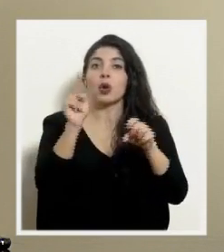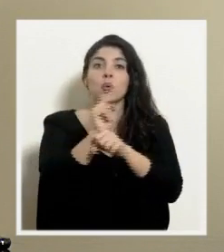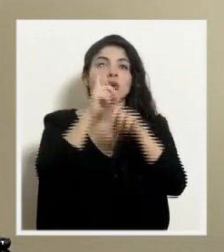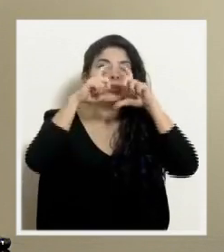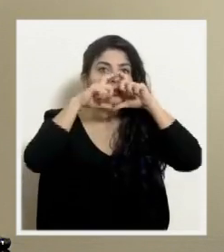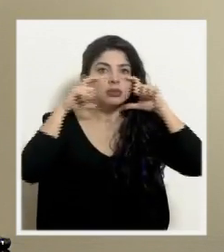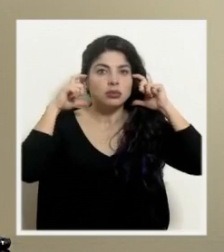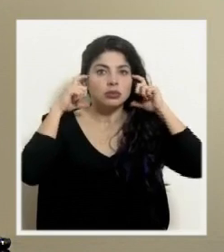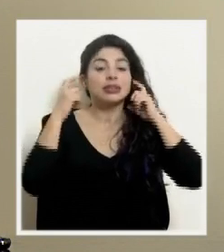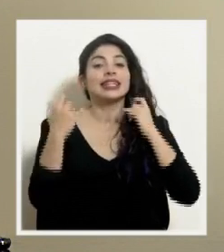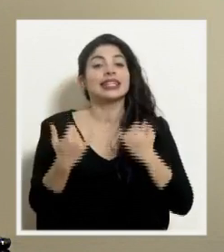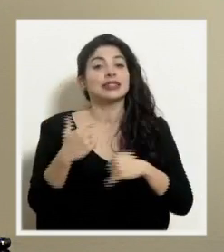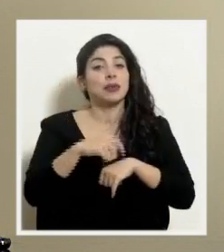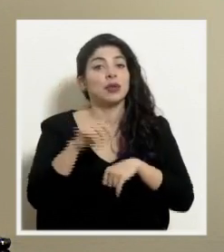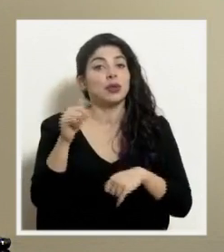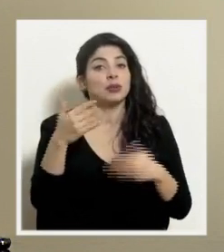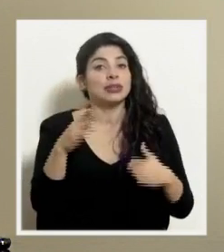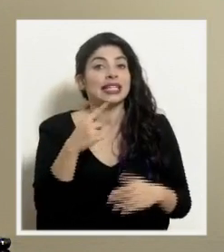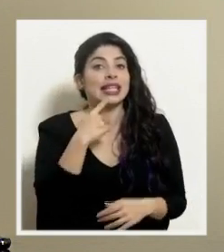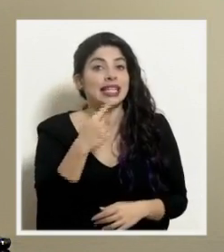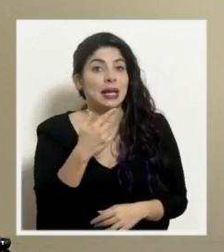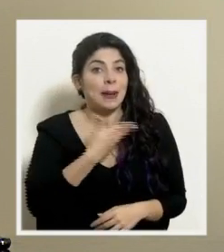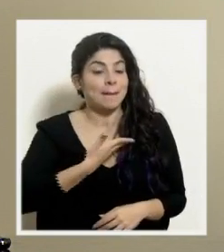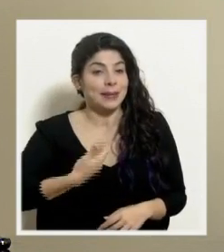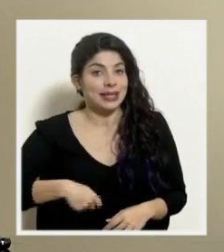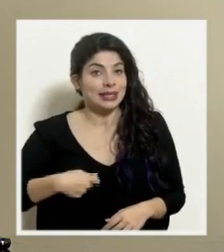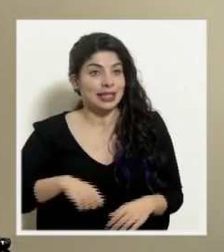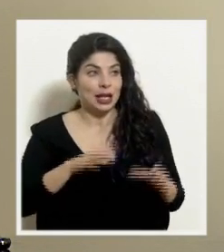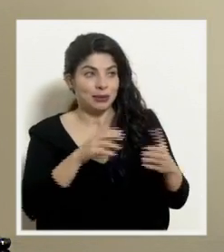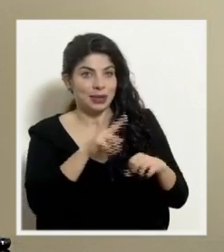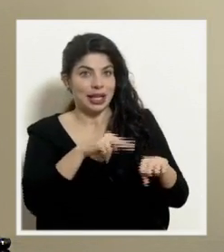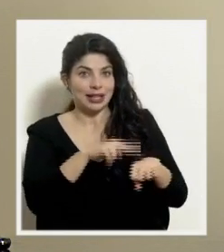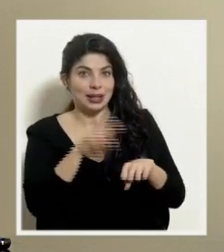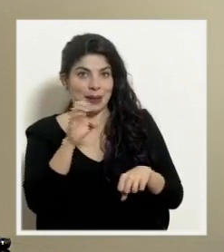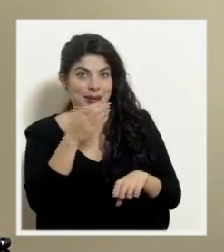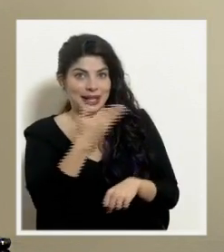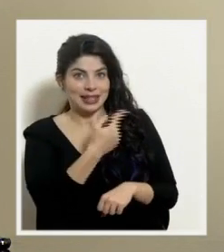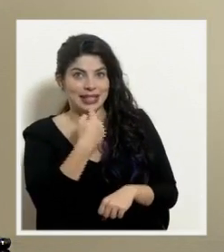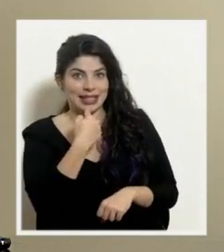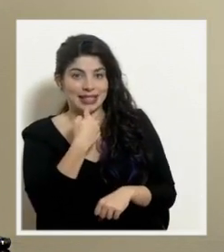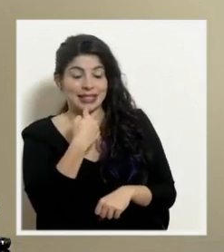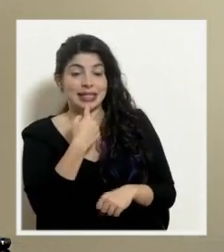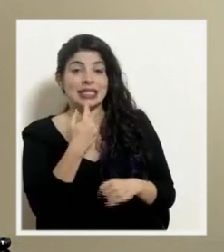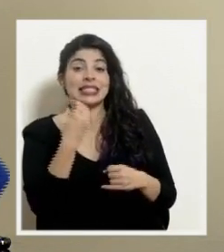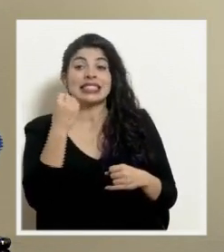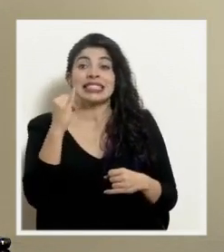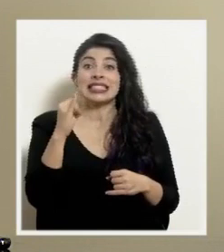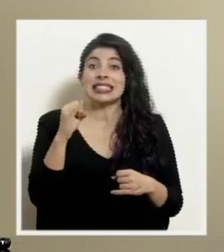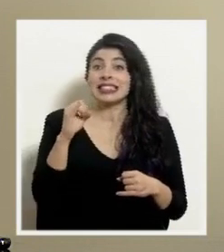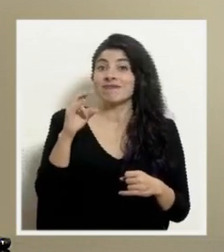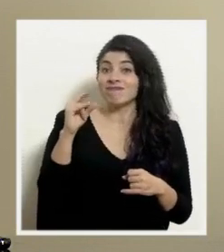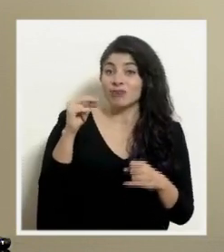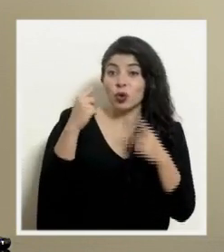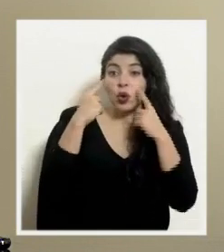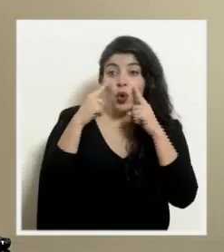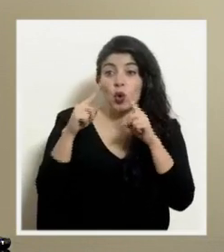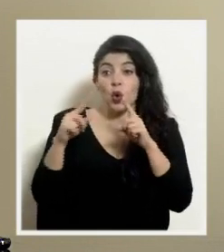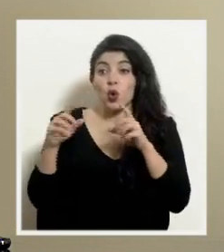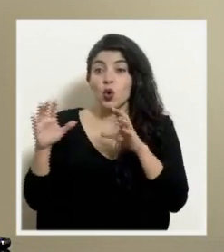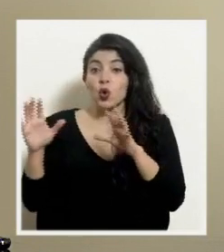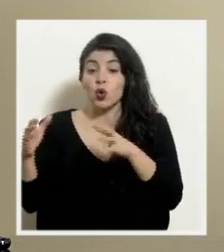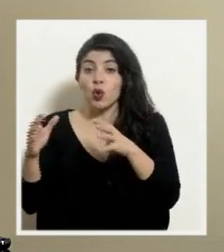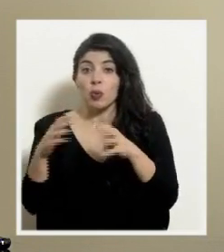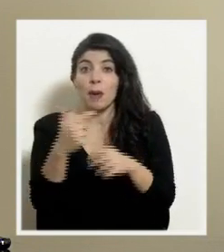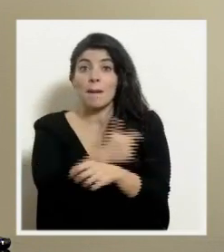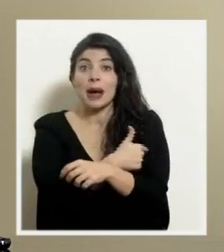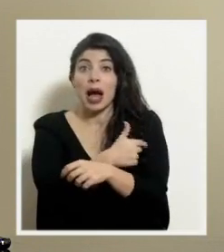De momento, como bien lo plantea el señor presidente de la Comisión Nacional de Emergencias, mientras no logremos cubrir todos estos grupos